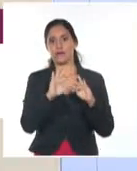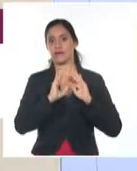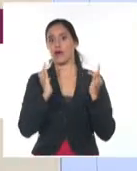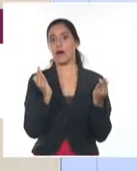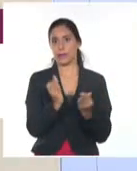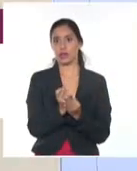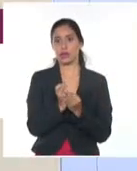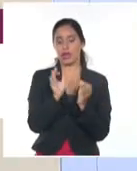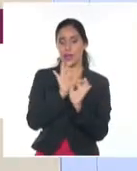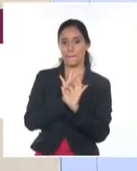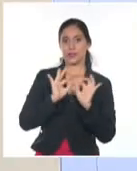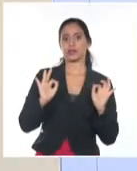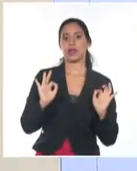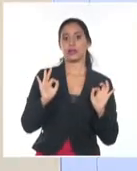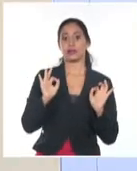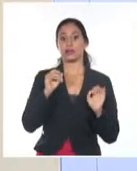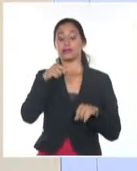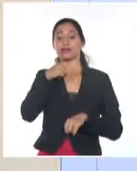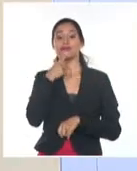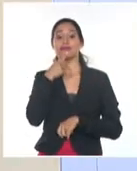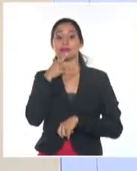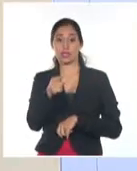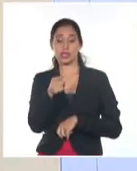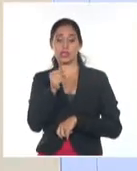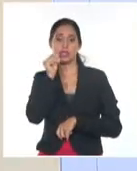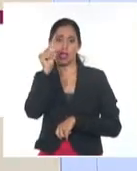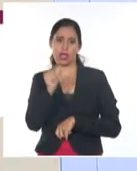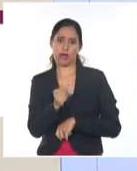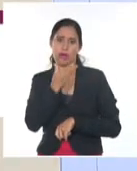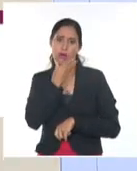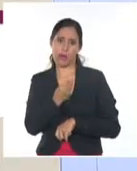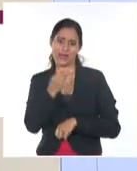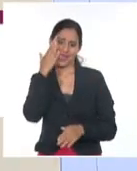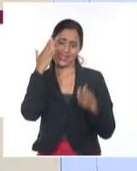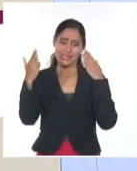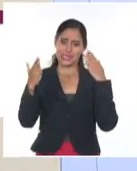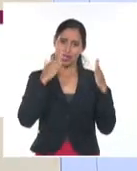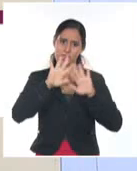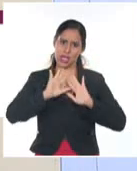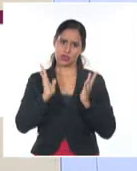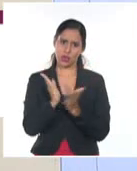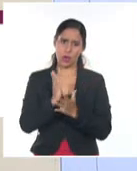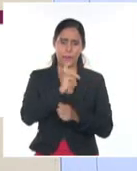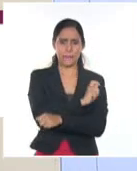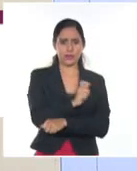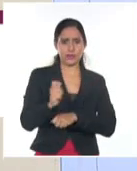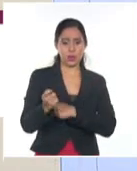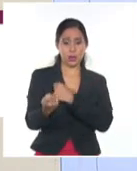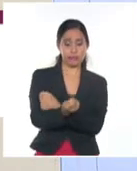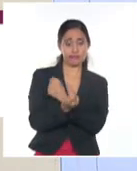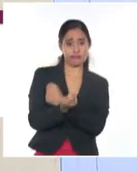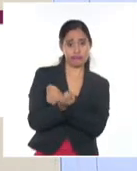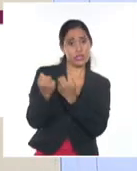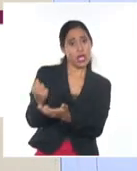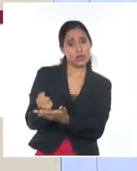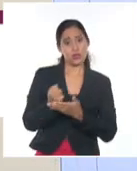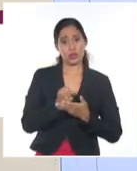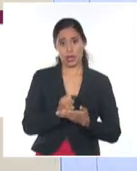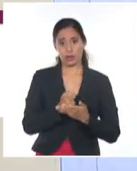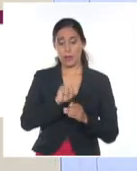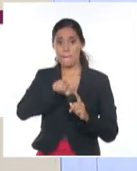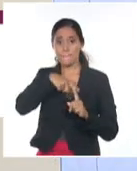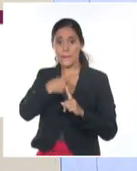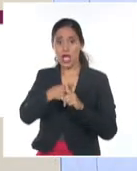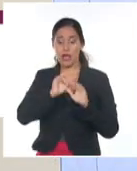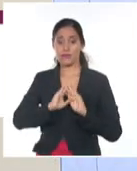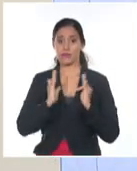especial. Gracias a esta compañía, a todos los profesores que han aportado su granito de arena para ayudarnos a nosotros